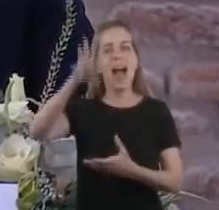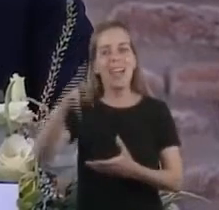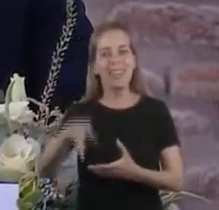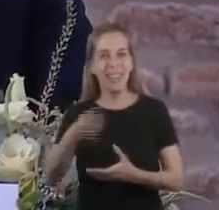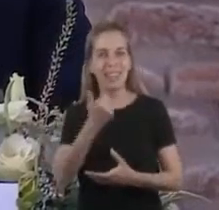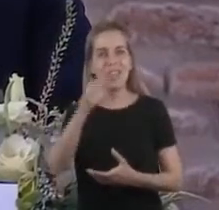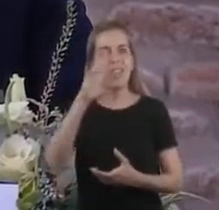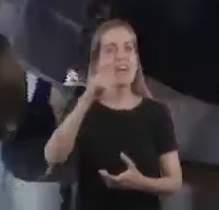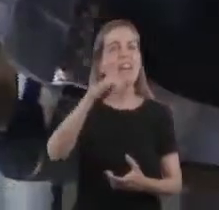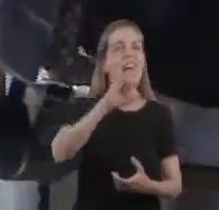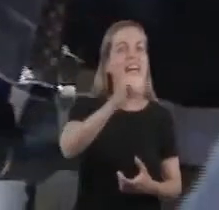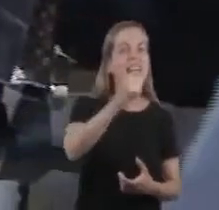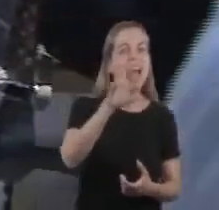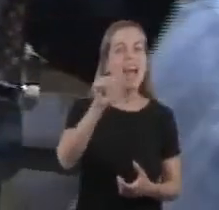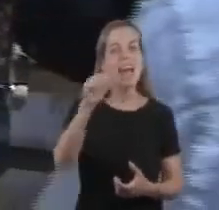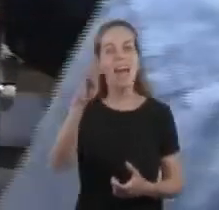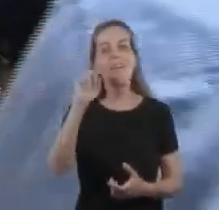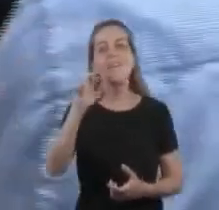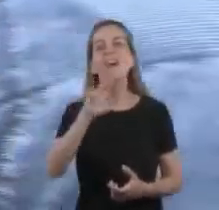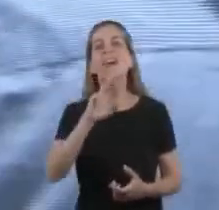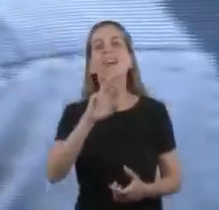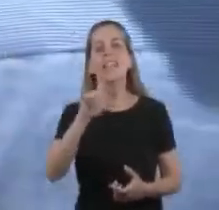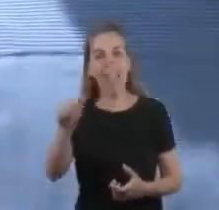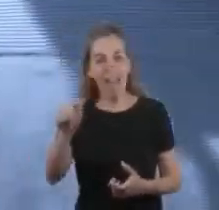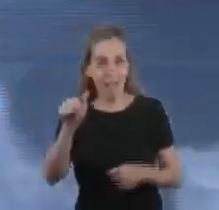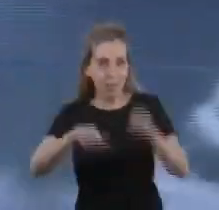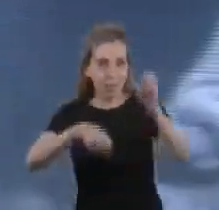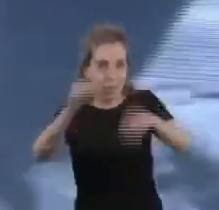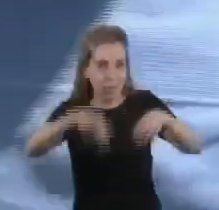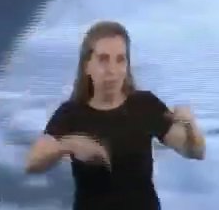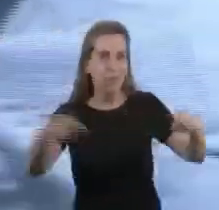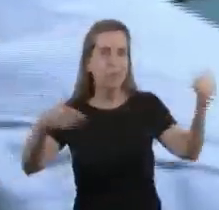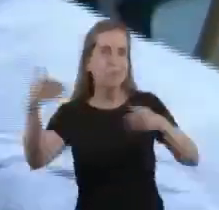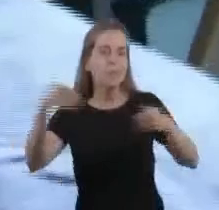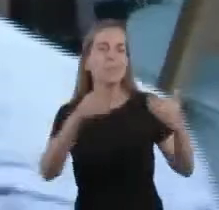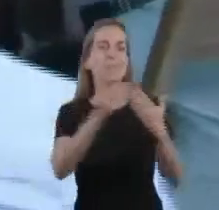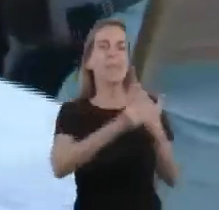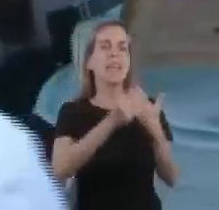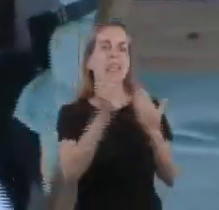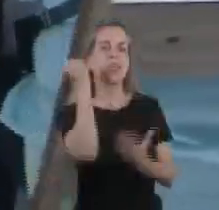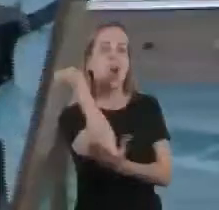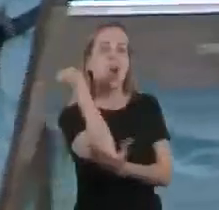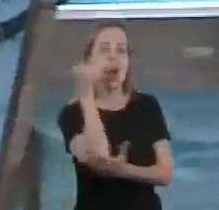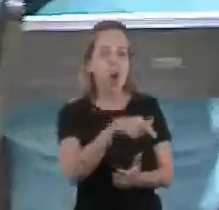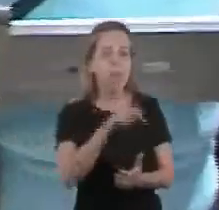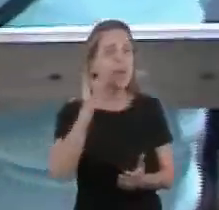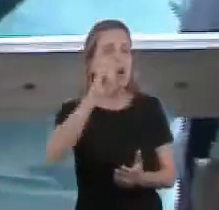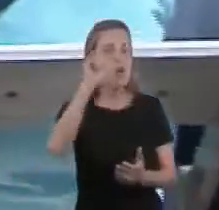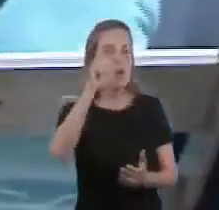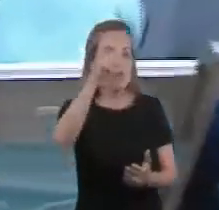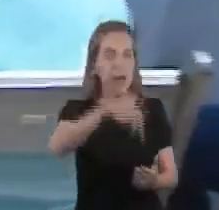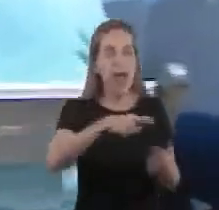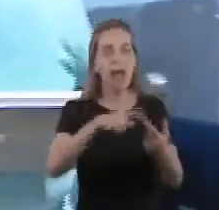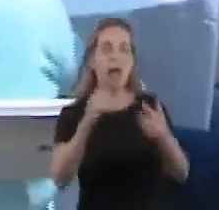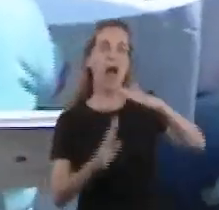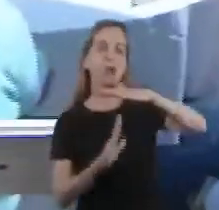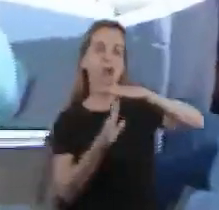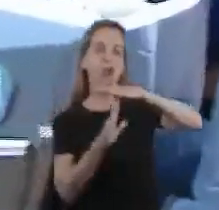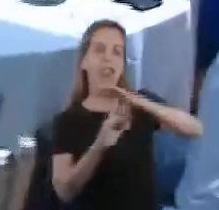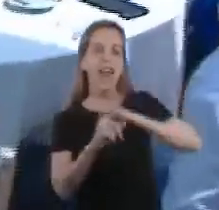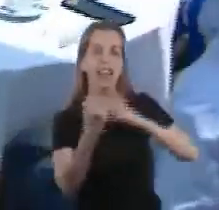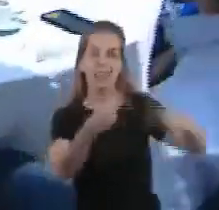Fernanda Raberta. Se encuentran presentes el señor Ministro de Economía, Martín Guzmán, autoridades